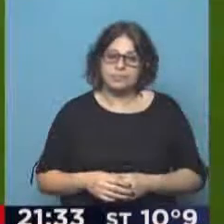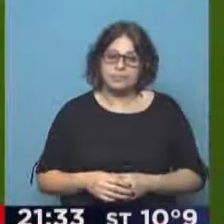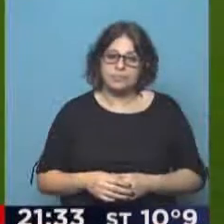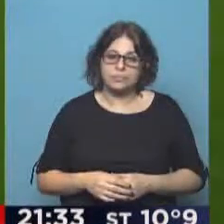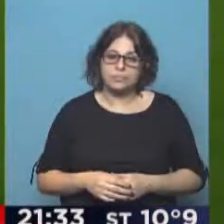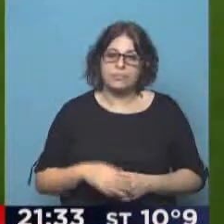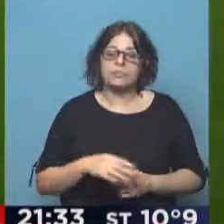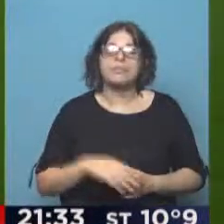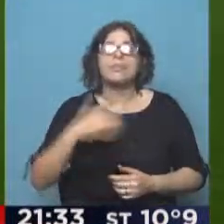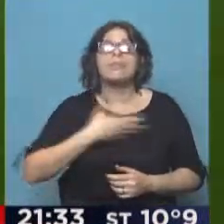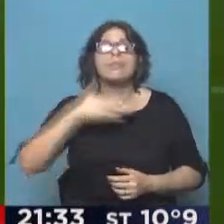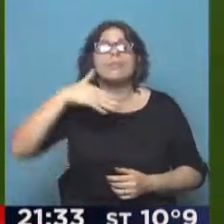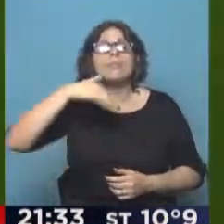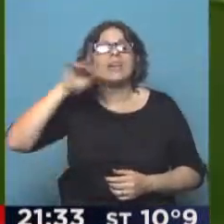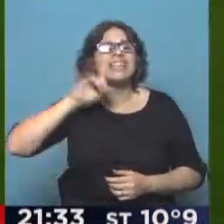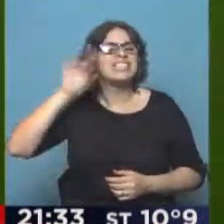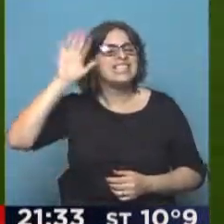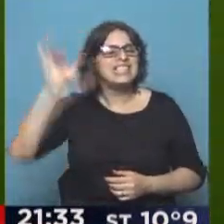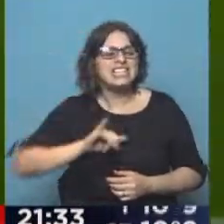Pitu Martínez, Gonzalo Martínez,